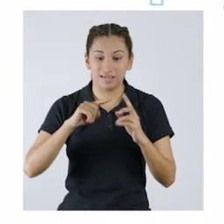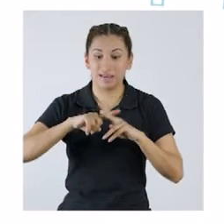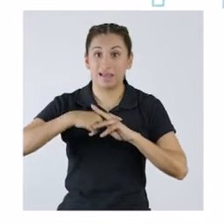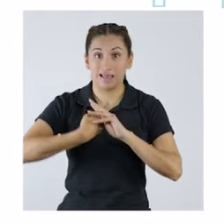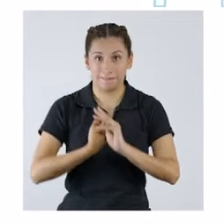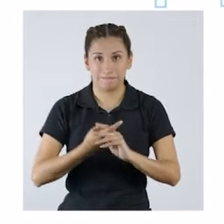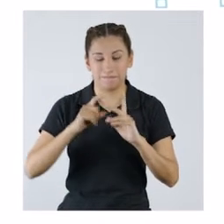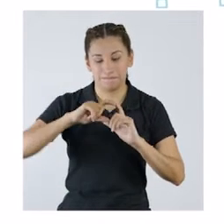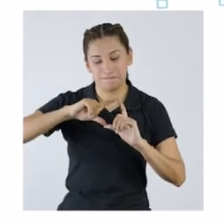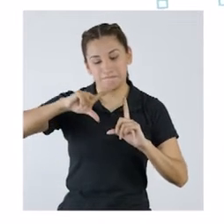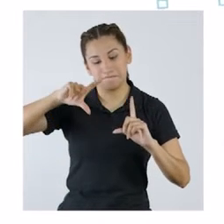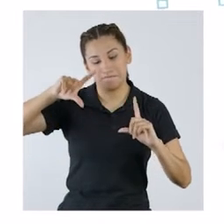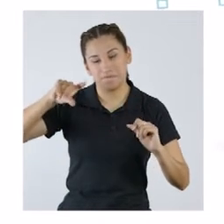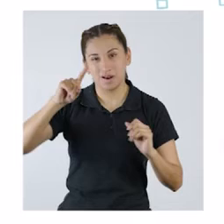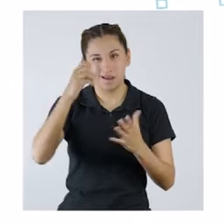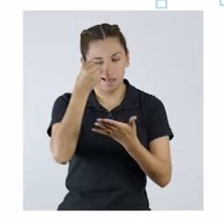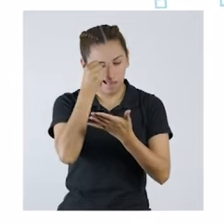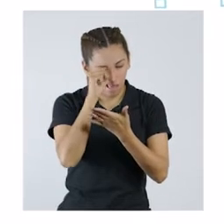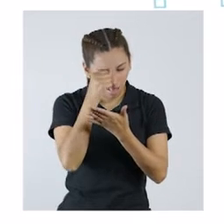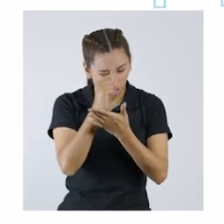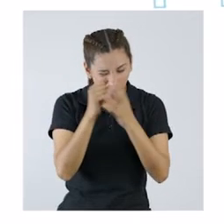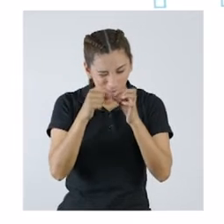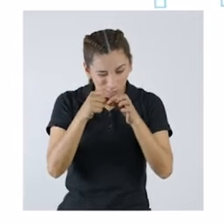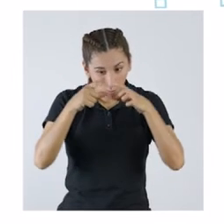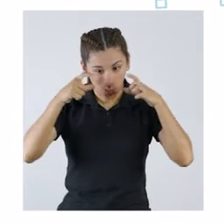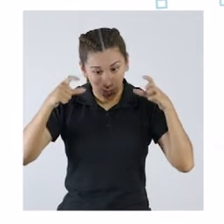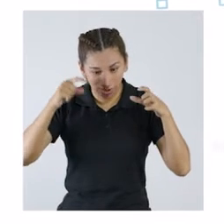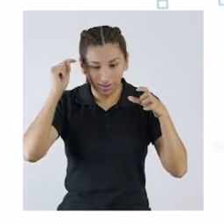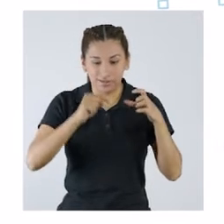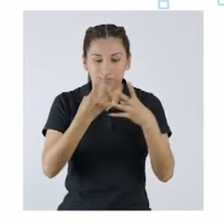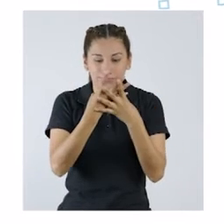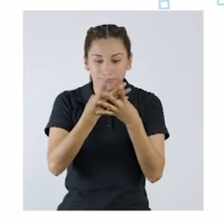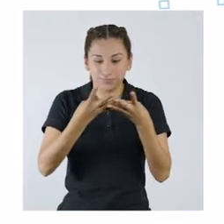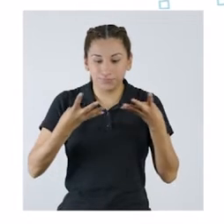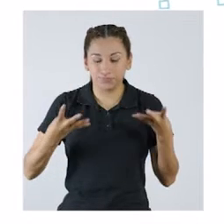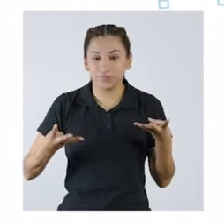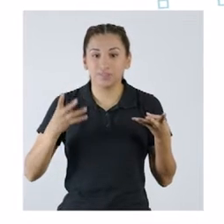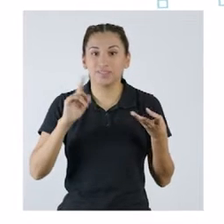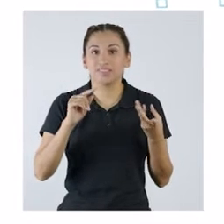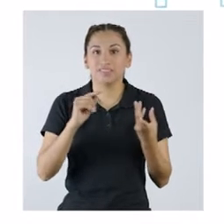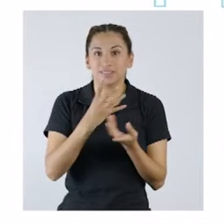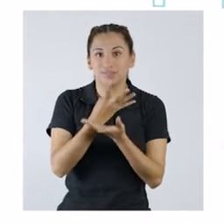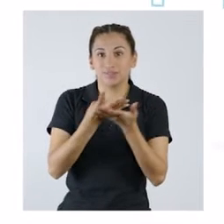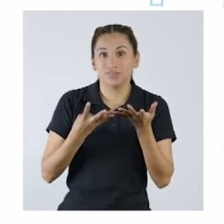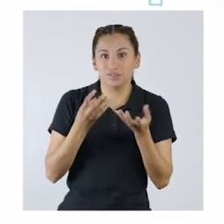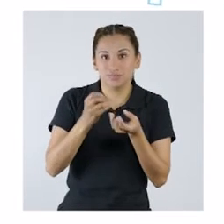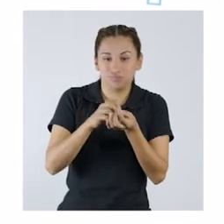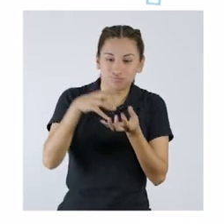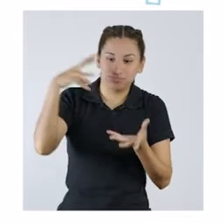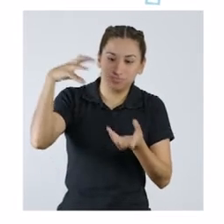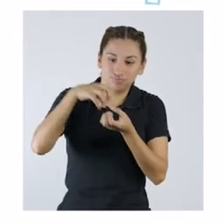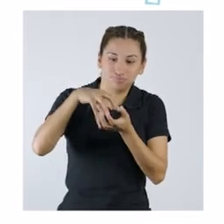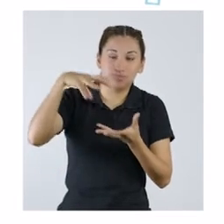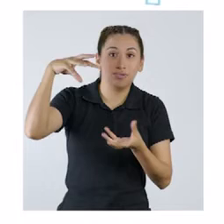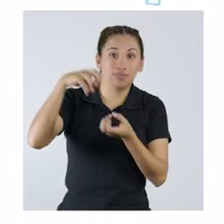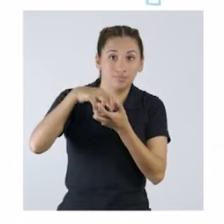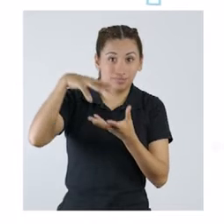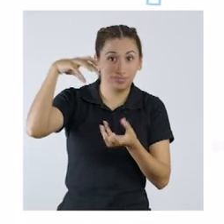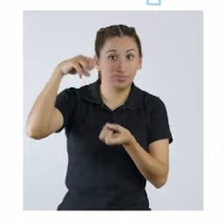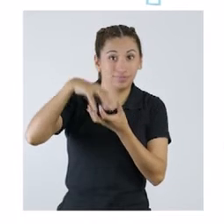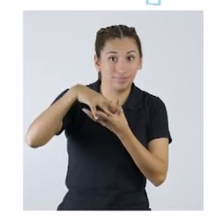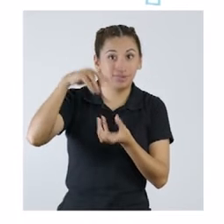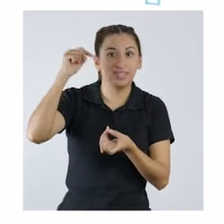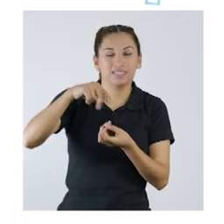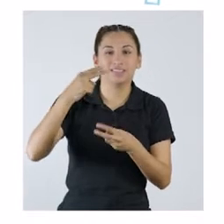donde encontramos unas aberturas microscópicas por donde la planta intercambia gases con el exterior.